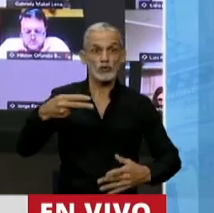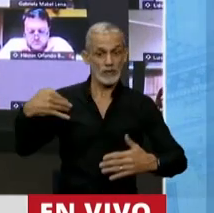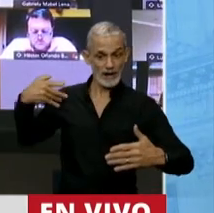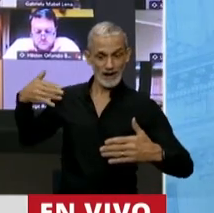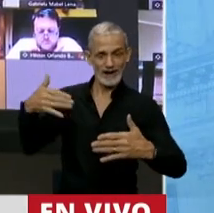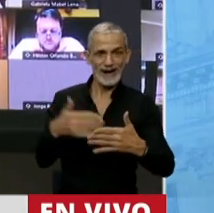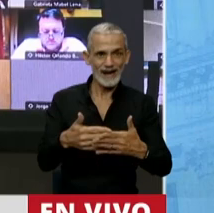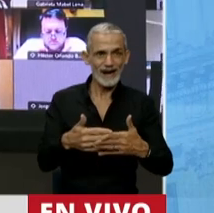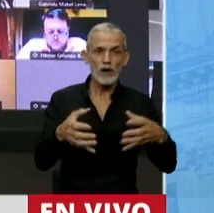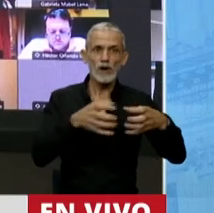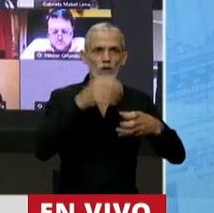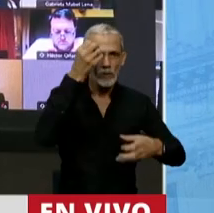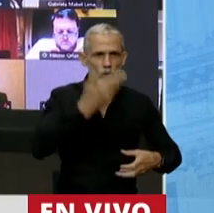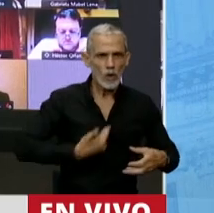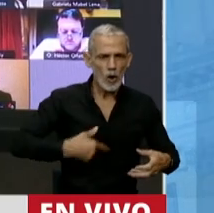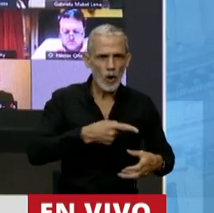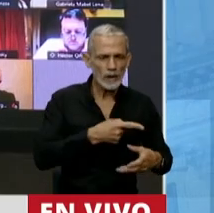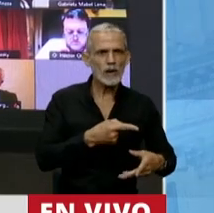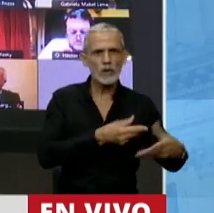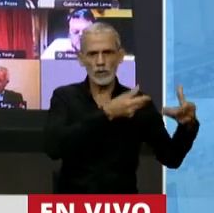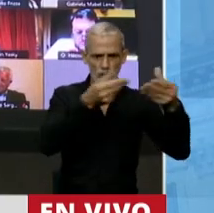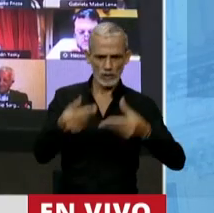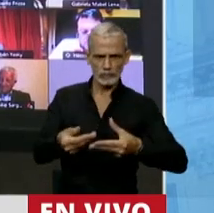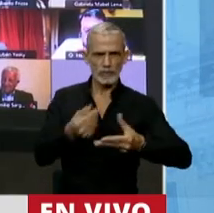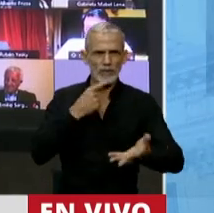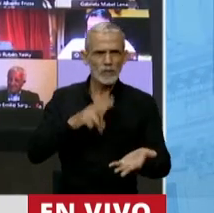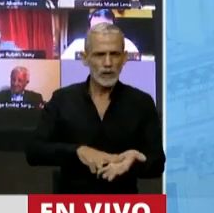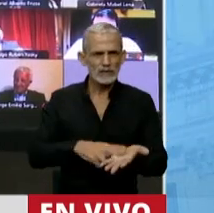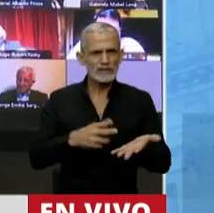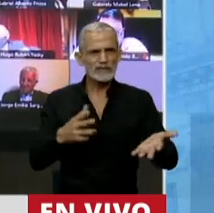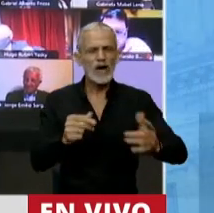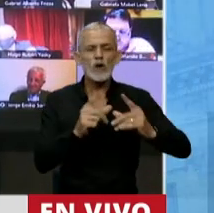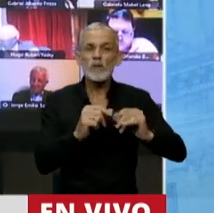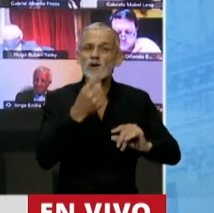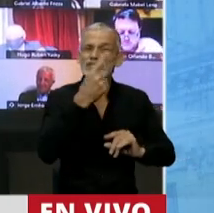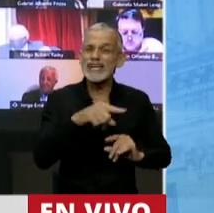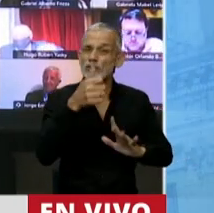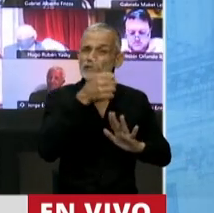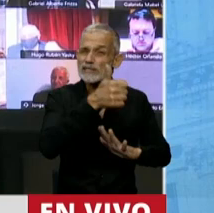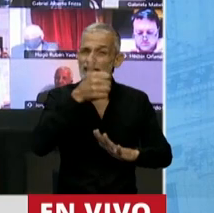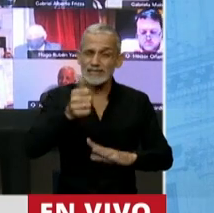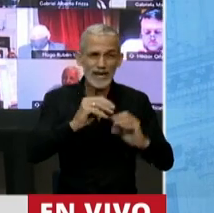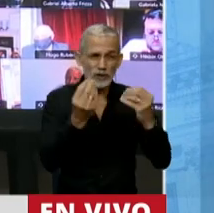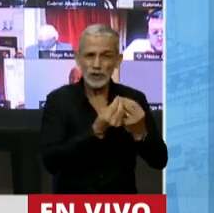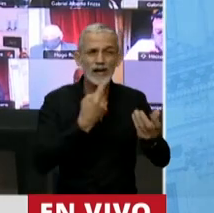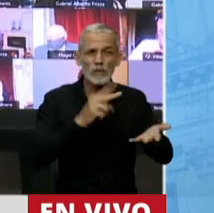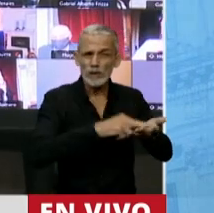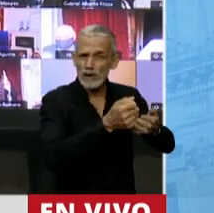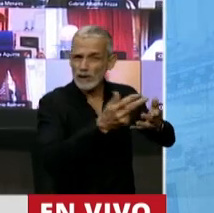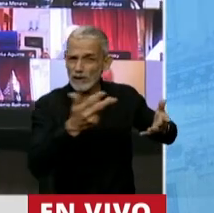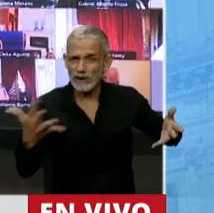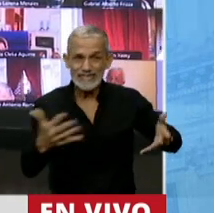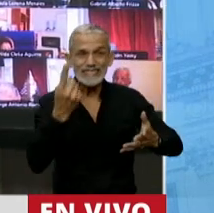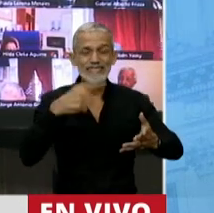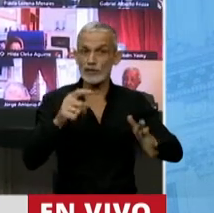después, el oficialismo envía para su tratamiento este nuevo impuesto, el número 166, que regiría en